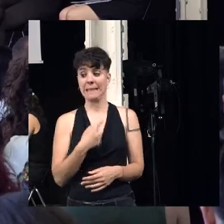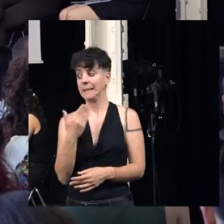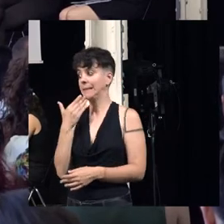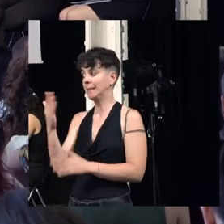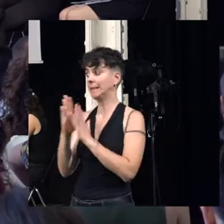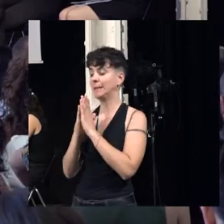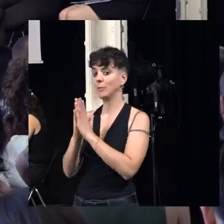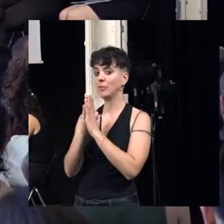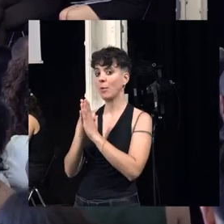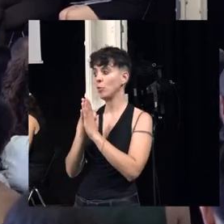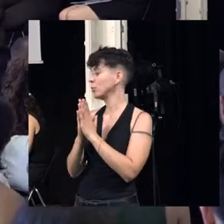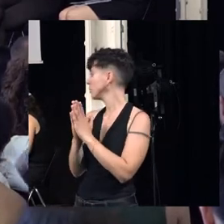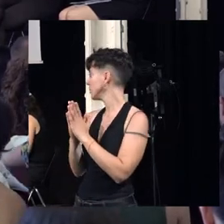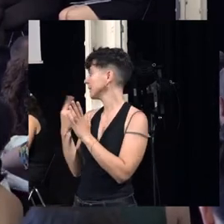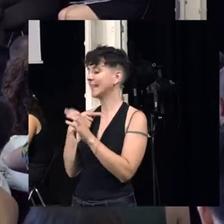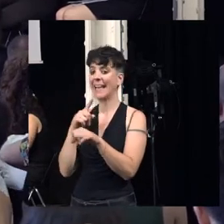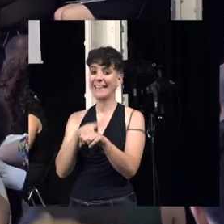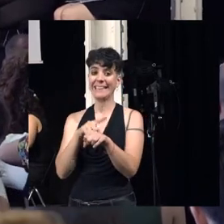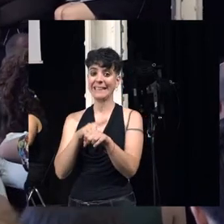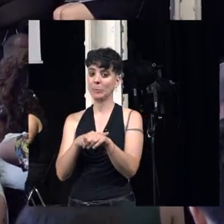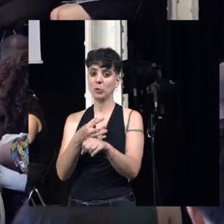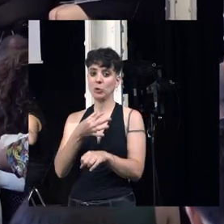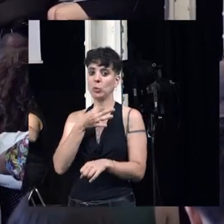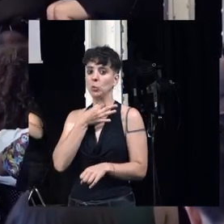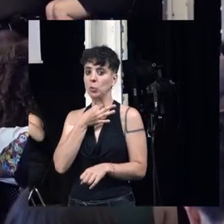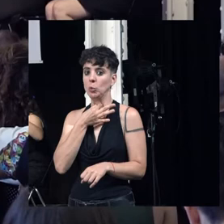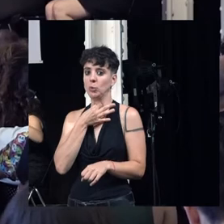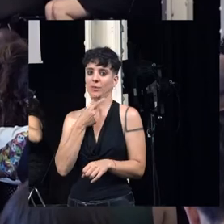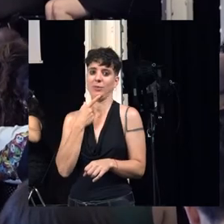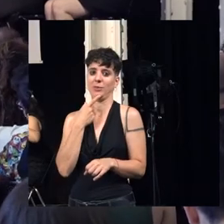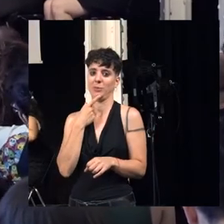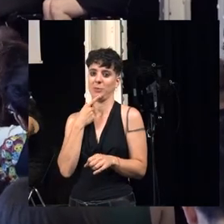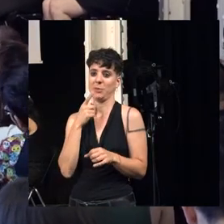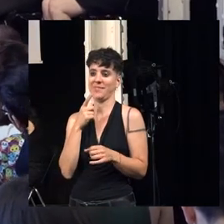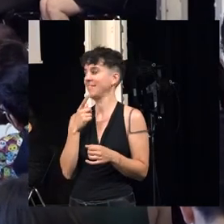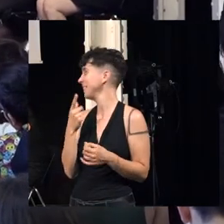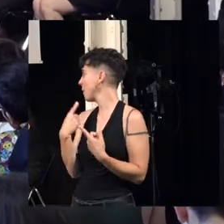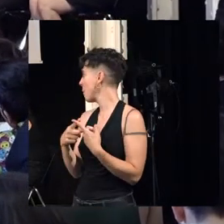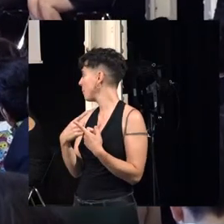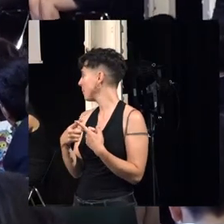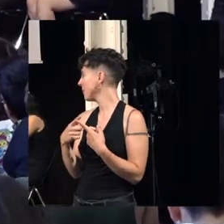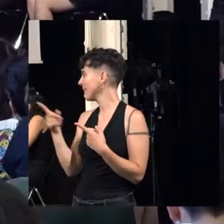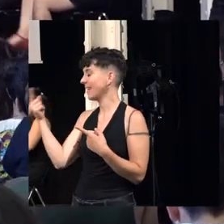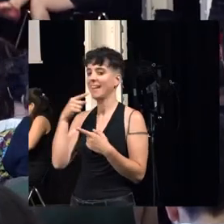te ajustaras un montón a los tiempos, porque luego podemos abrir también tiempos de...